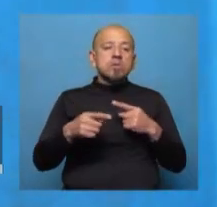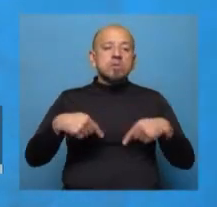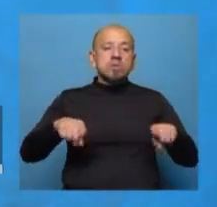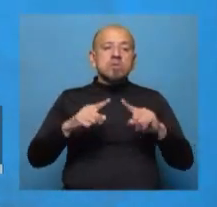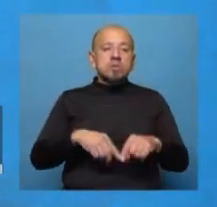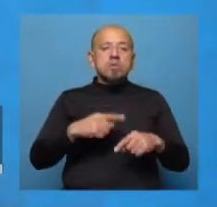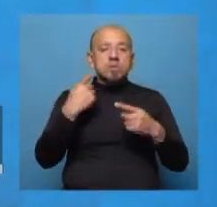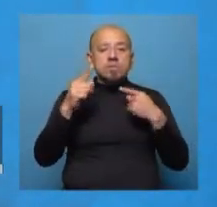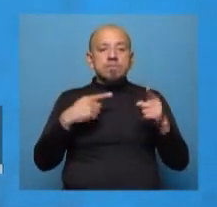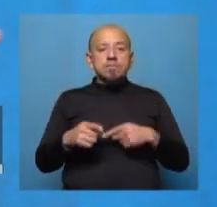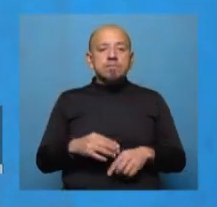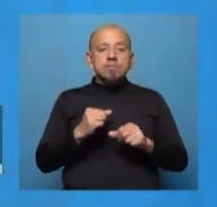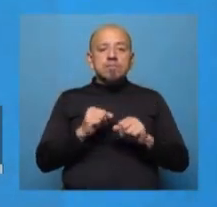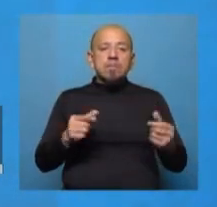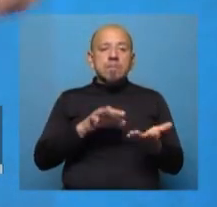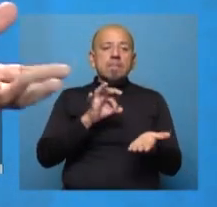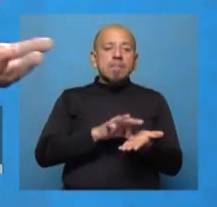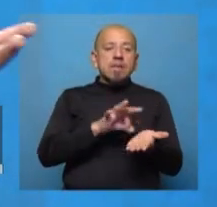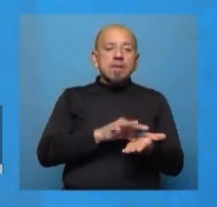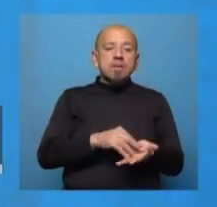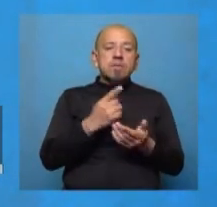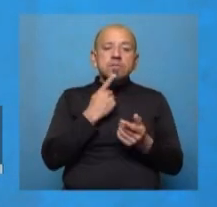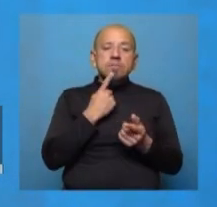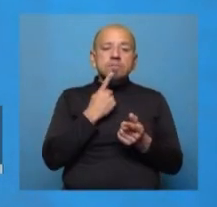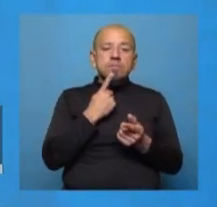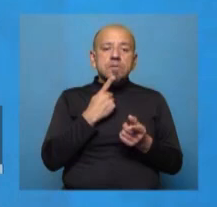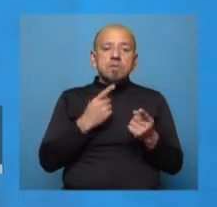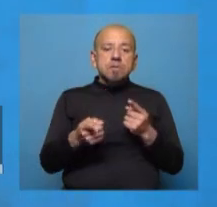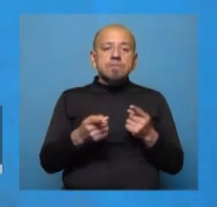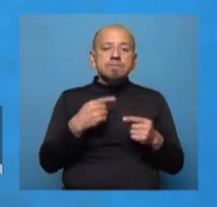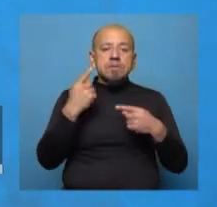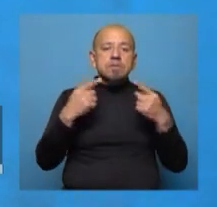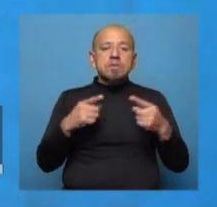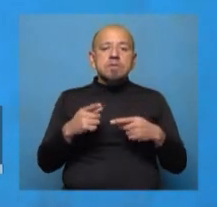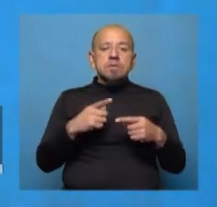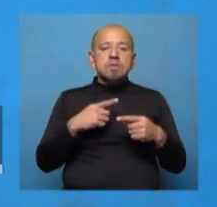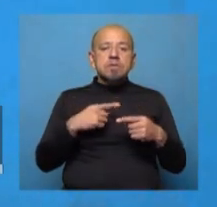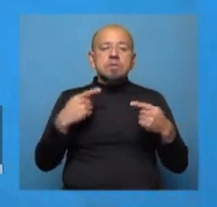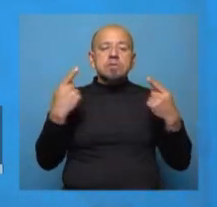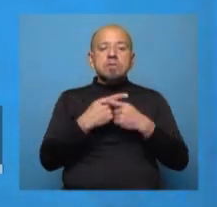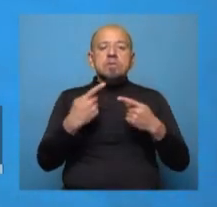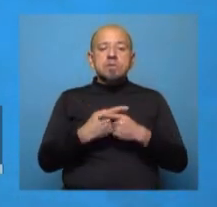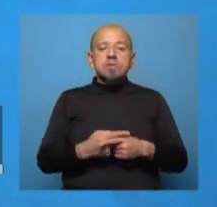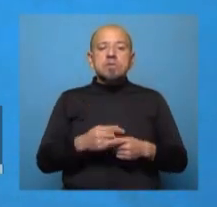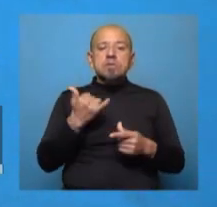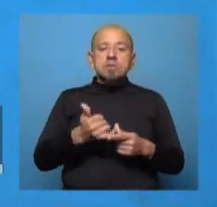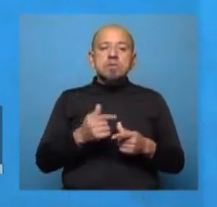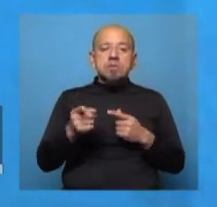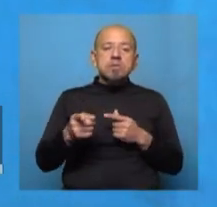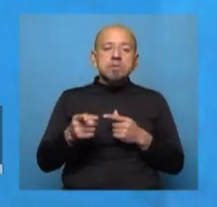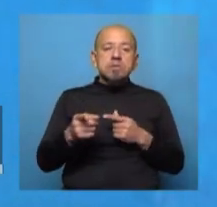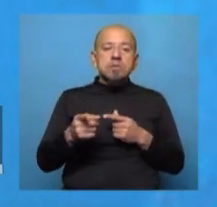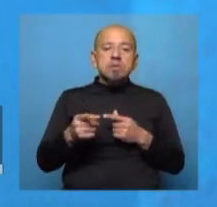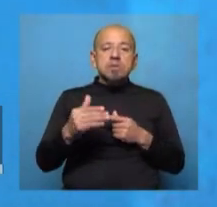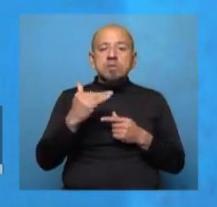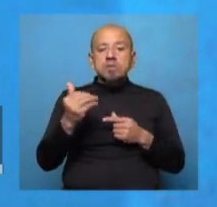de las diferencias que puede ofrecer el sistema político en en sus diferentes partidos debiera convocar una